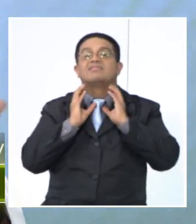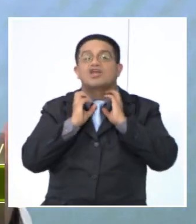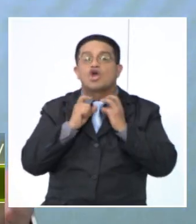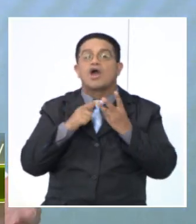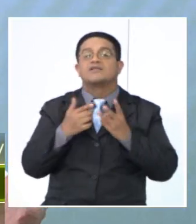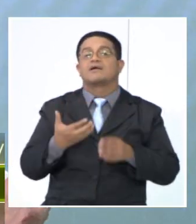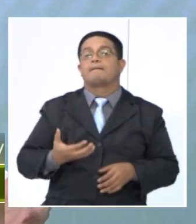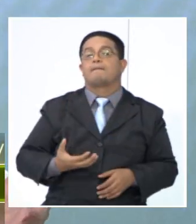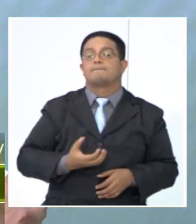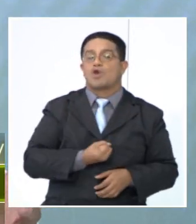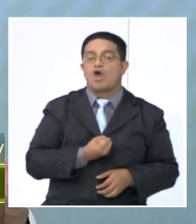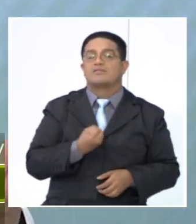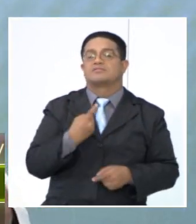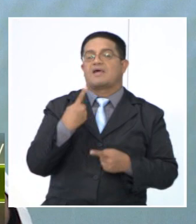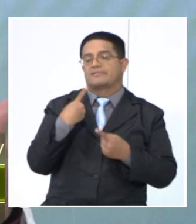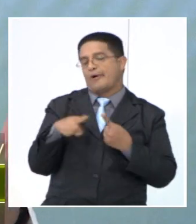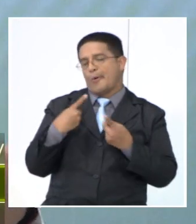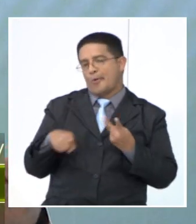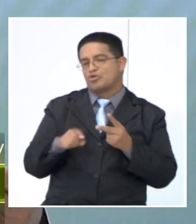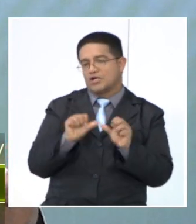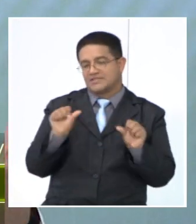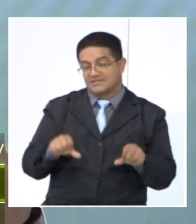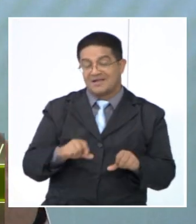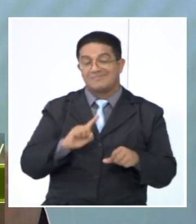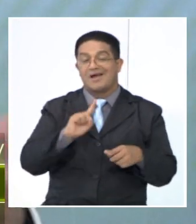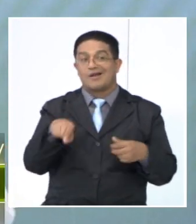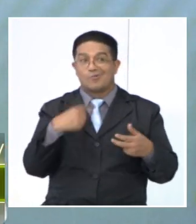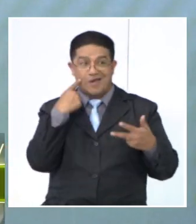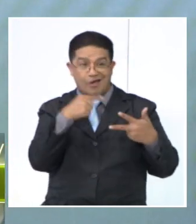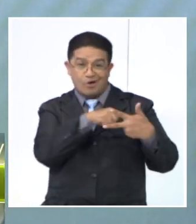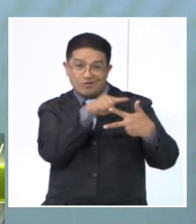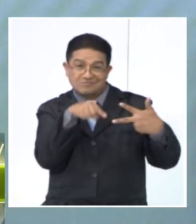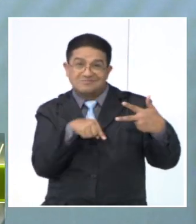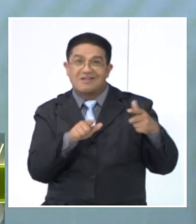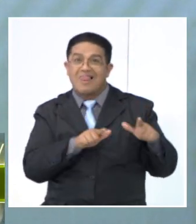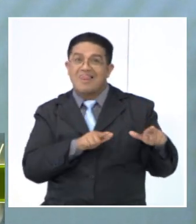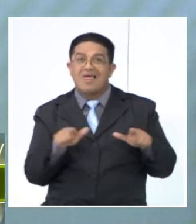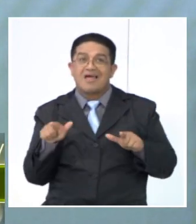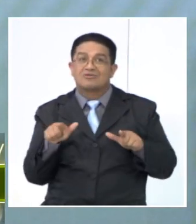próstata y otro tipo de sistema. Luego que eso esté